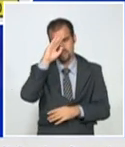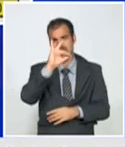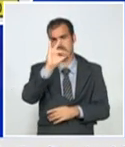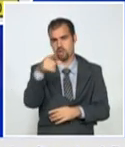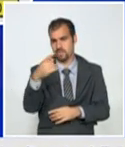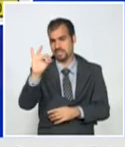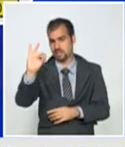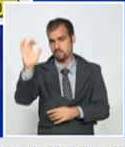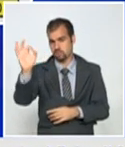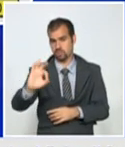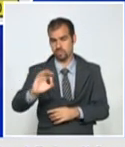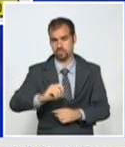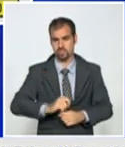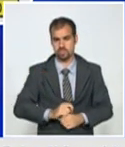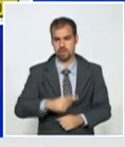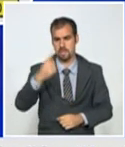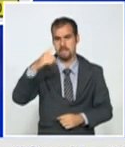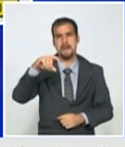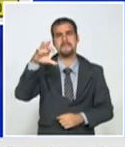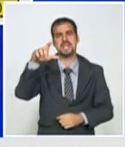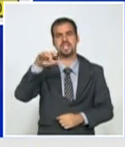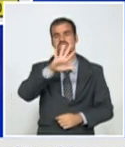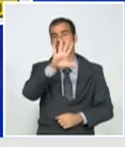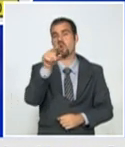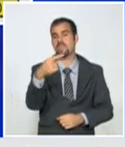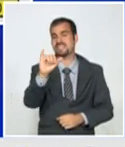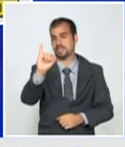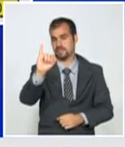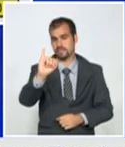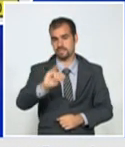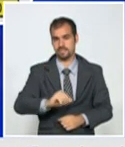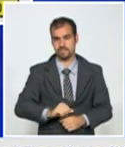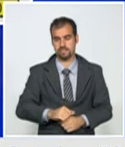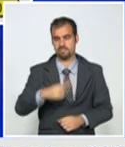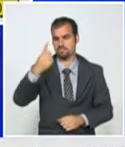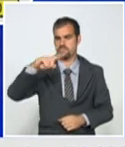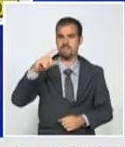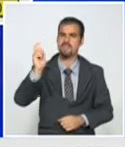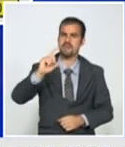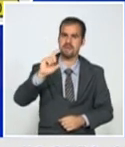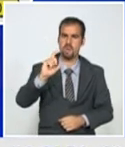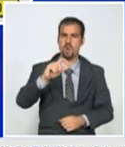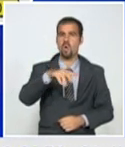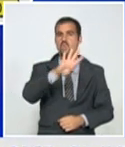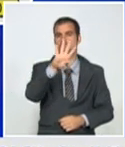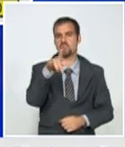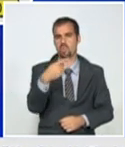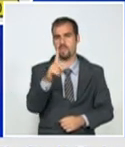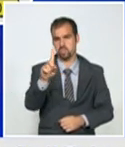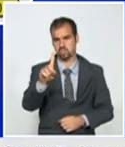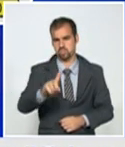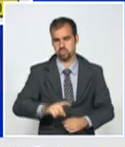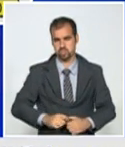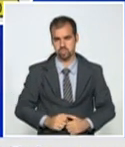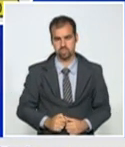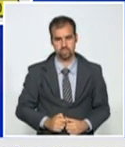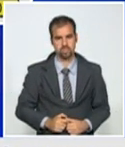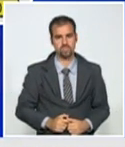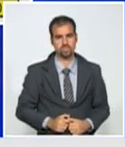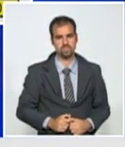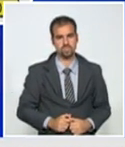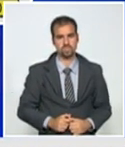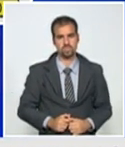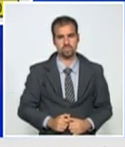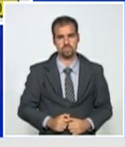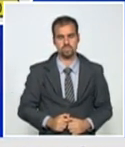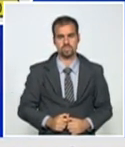7,7%, Pinar del Río, 5,6% y Camagüey, el 4,1%. Hay un grupo de